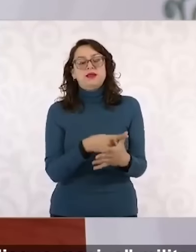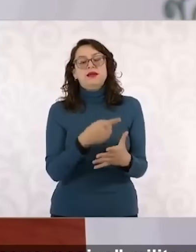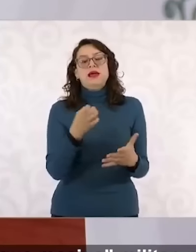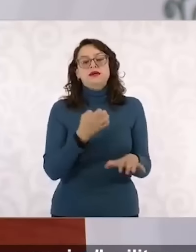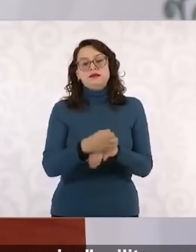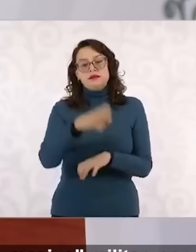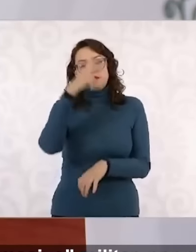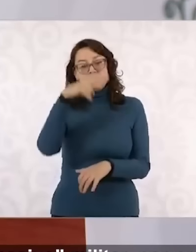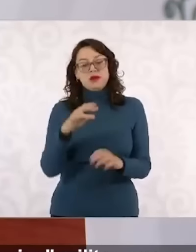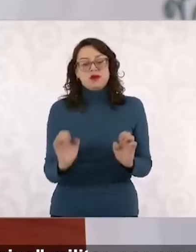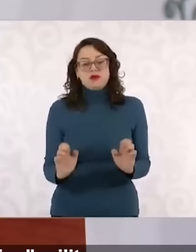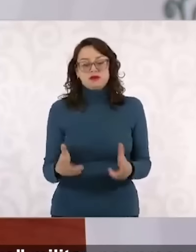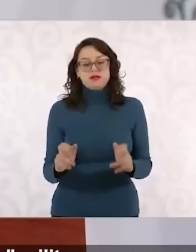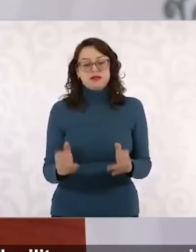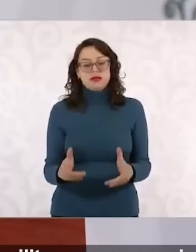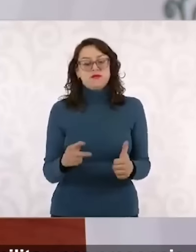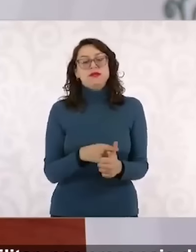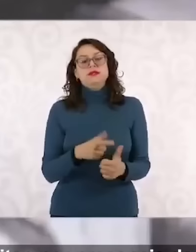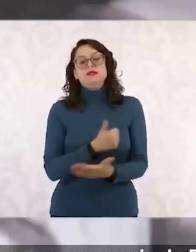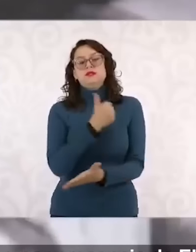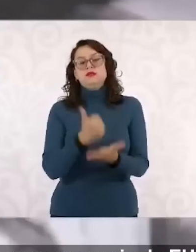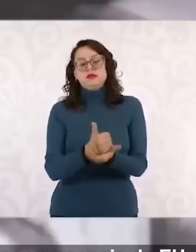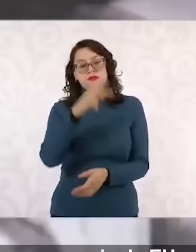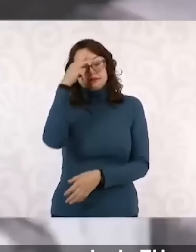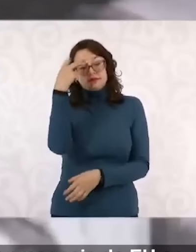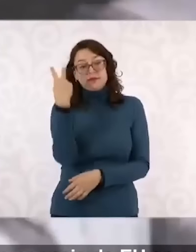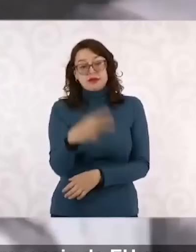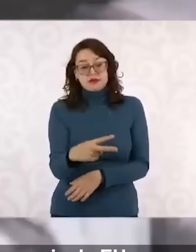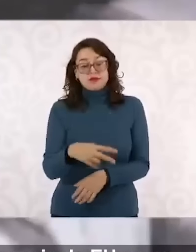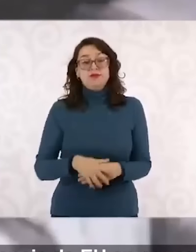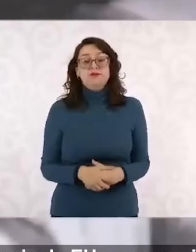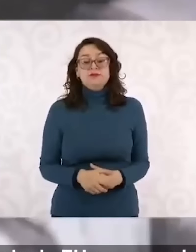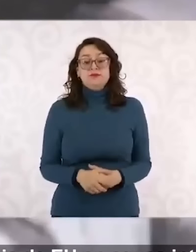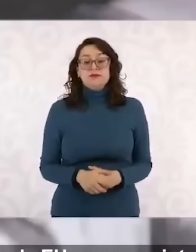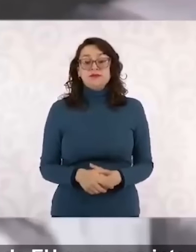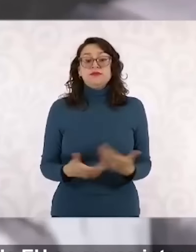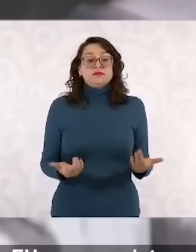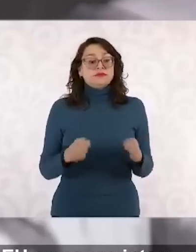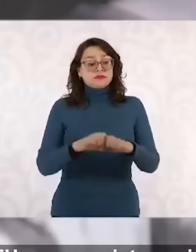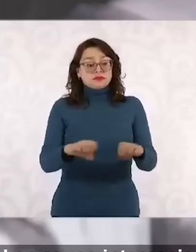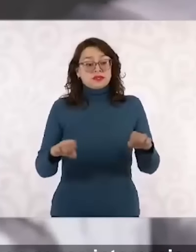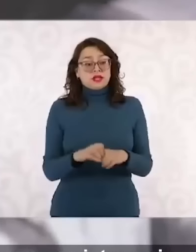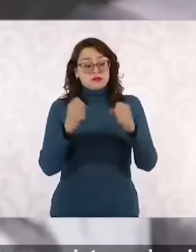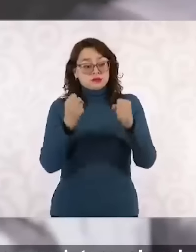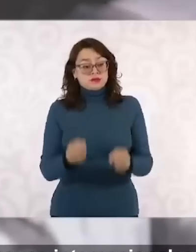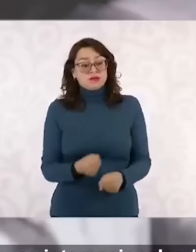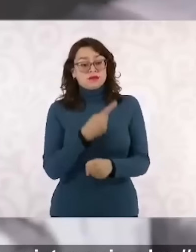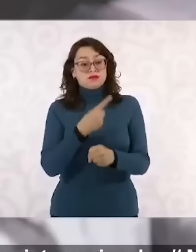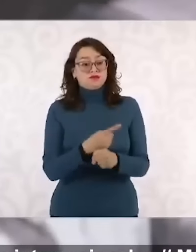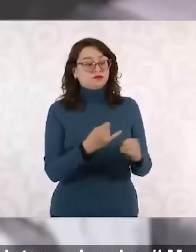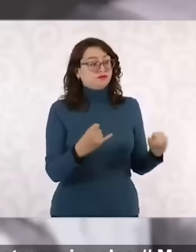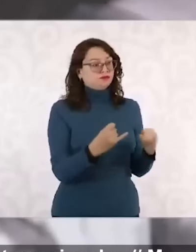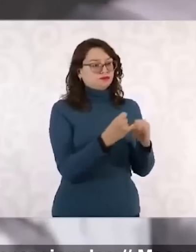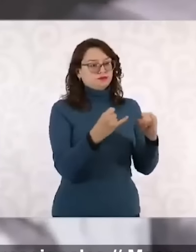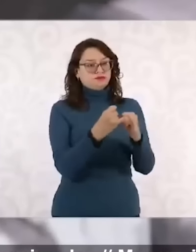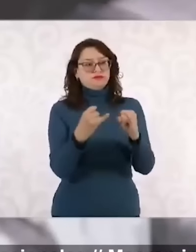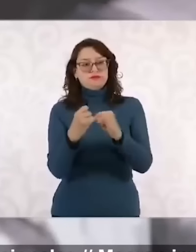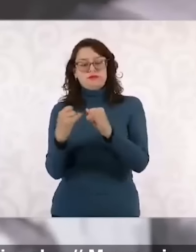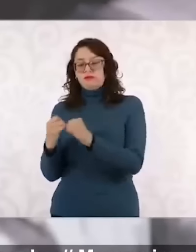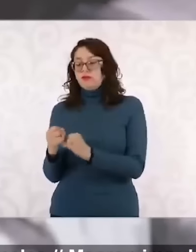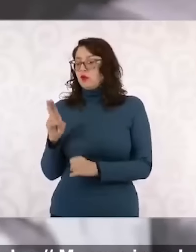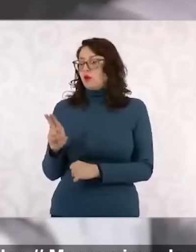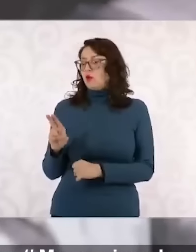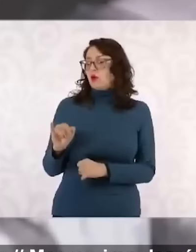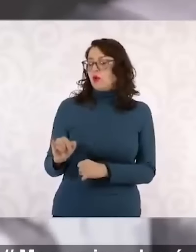México, Chiapas y la Ciudad de México. El trabajo conjunto entre las instituciones del Gabinete de Seguridad, en estrecha coordinación con la Unidad